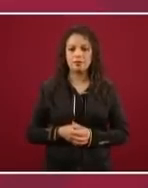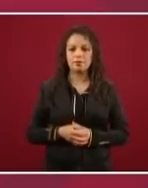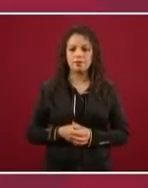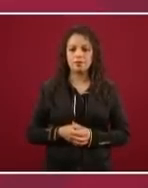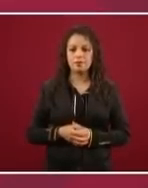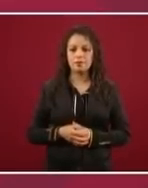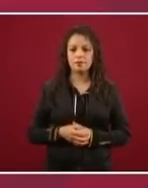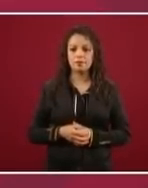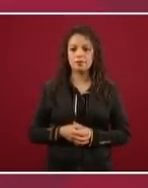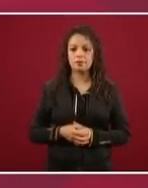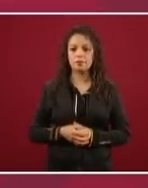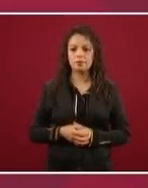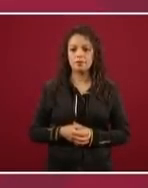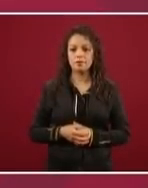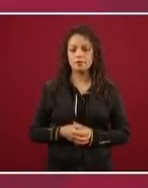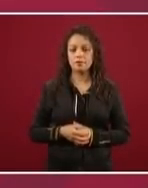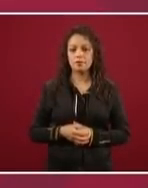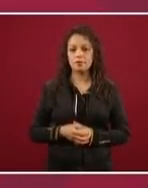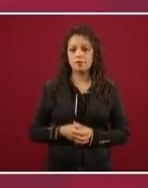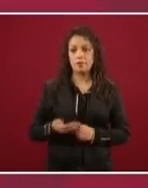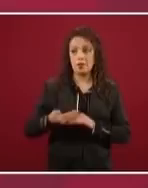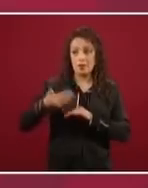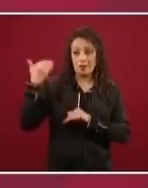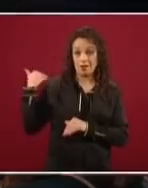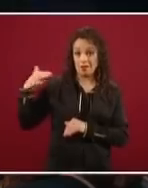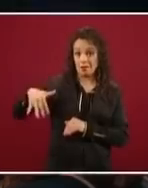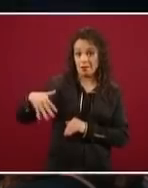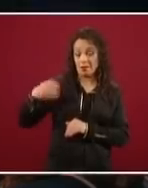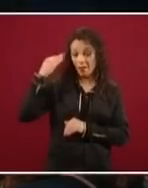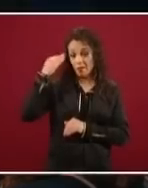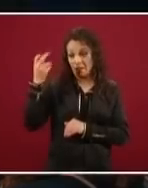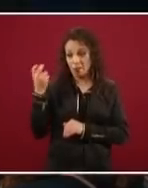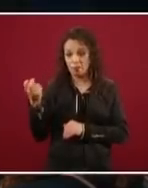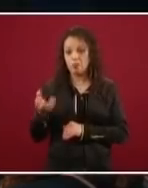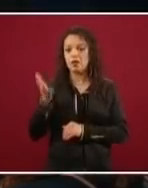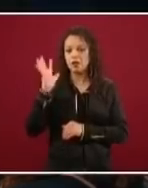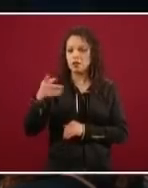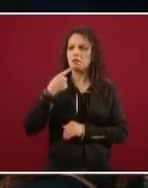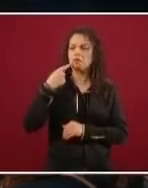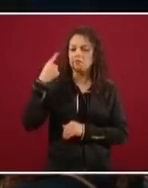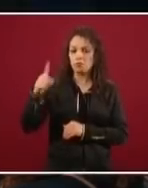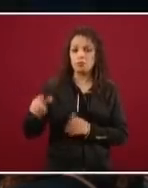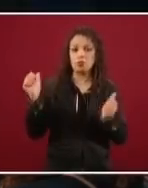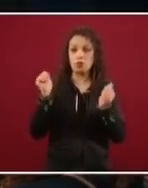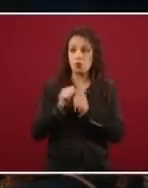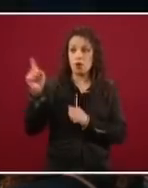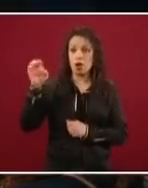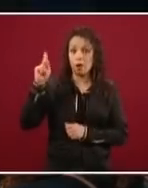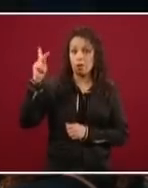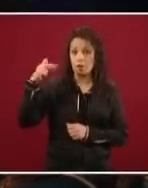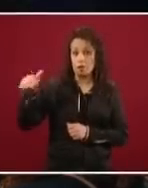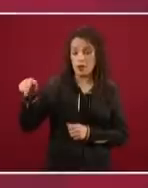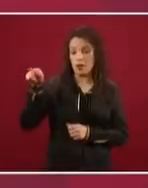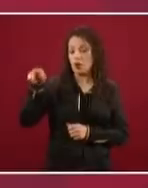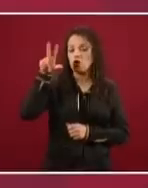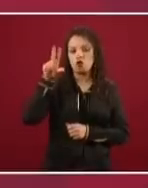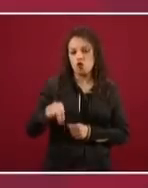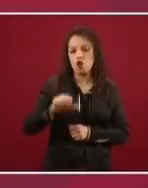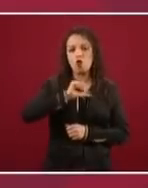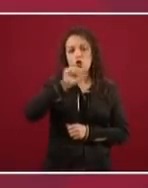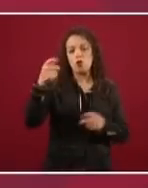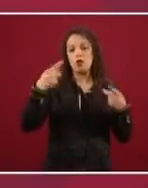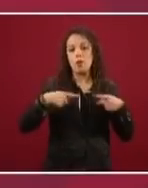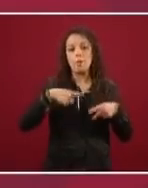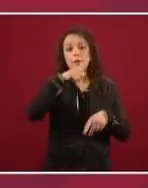se se hizo en su momento si no contra peña contra quienes resulten responsables y por eso se